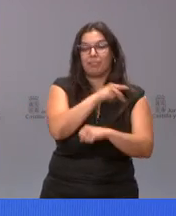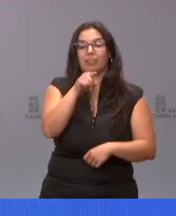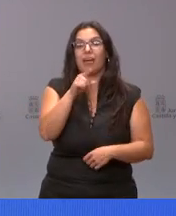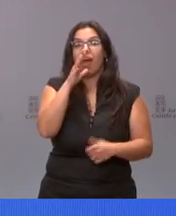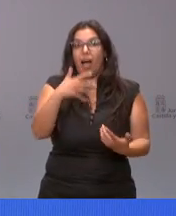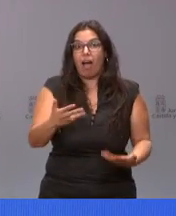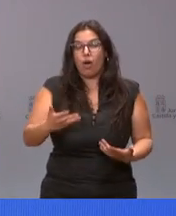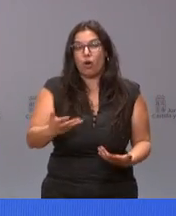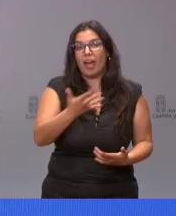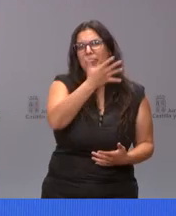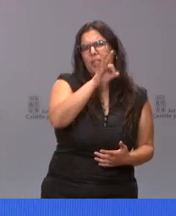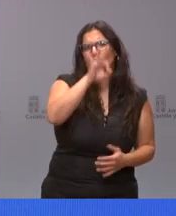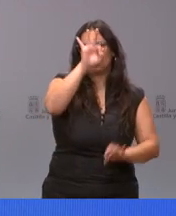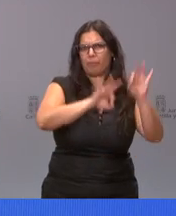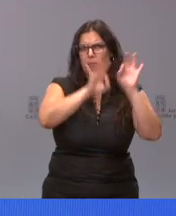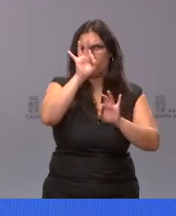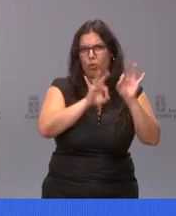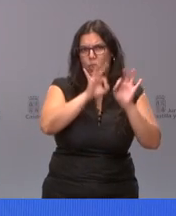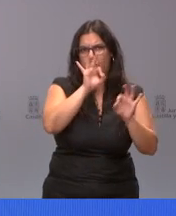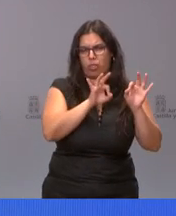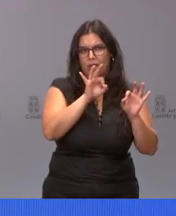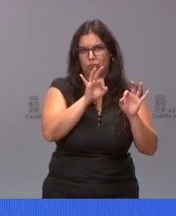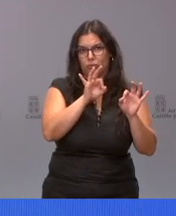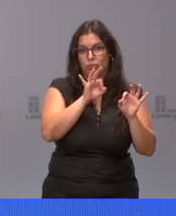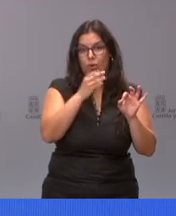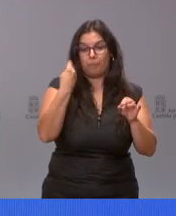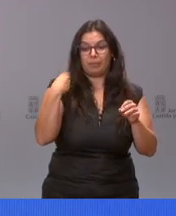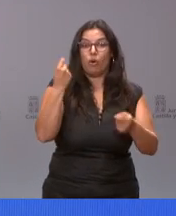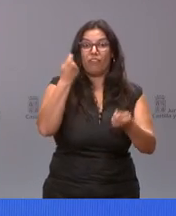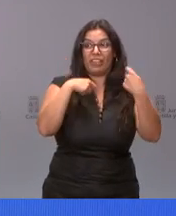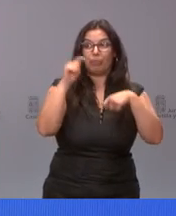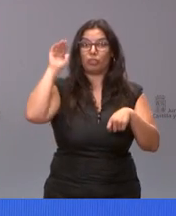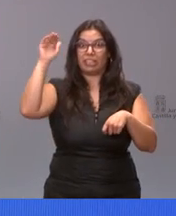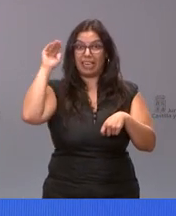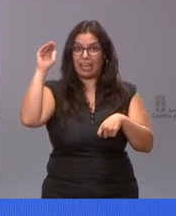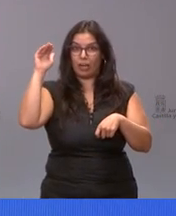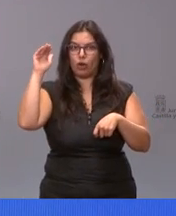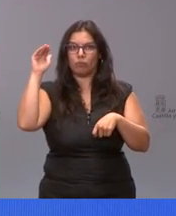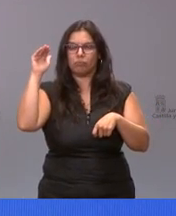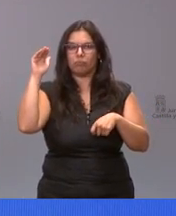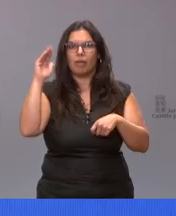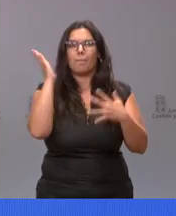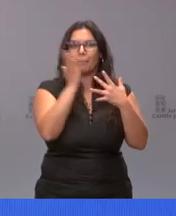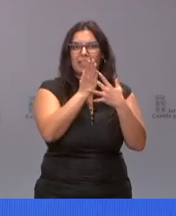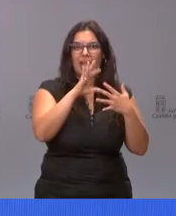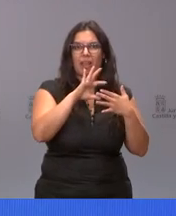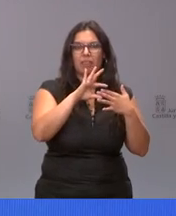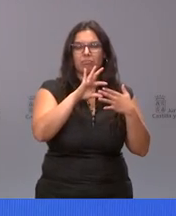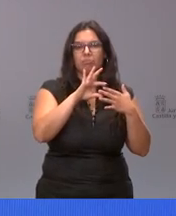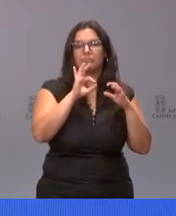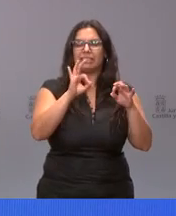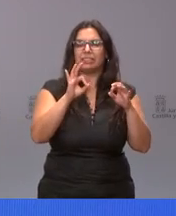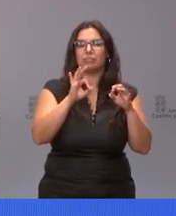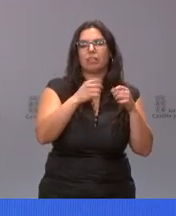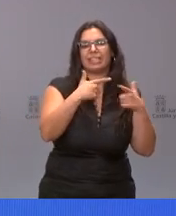en un 50%, en la mitad de lo que exportamos es sectores no vinculados a la automoción.